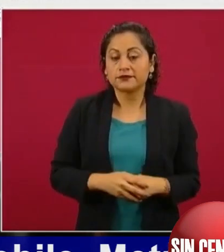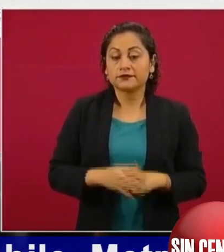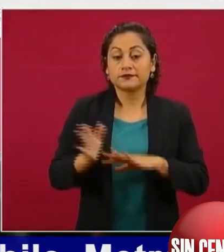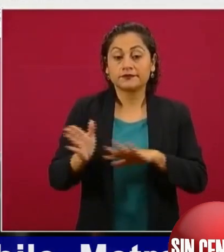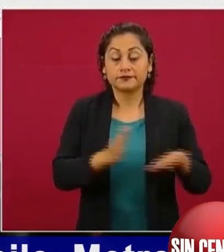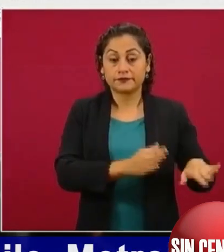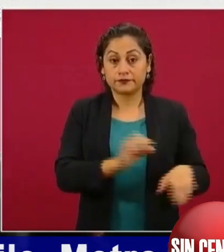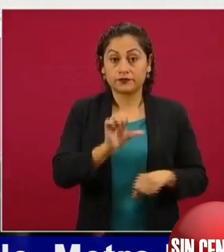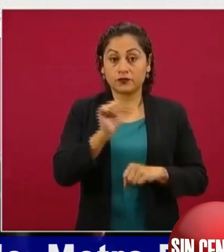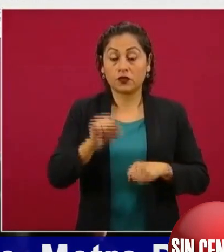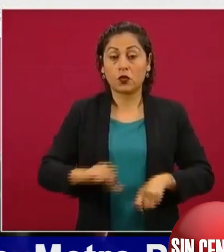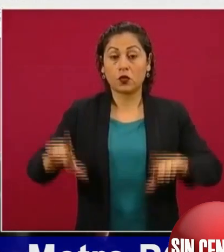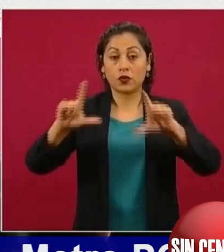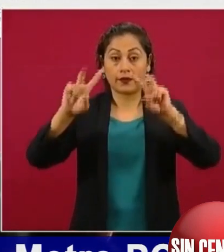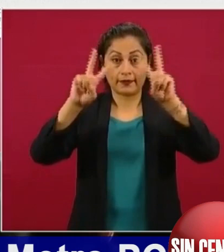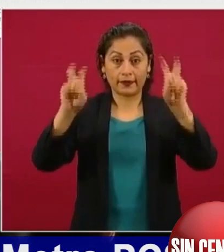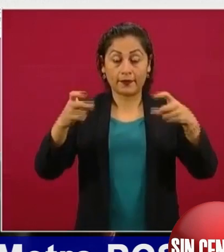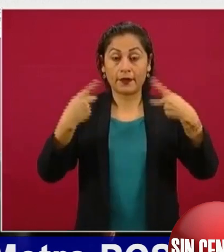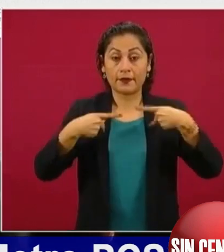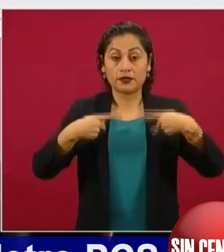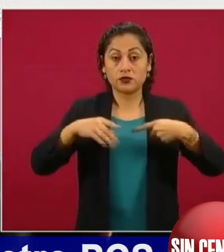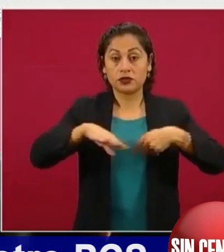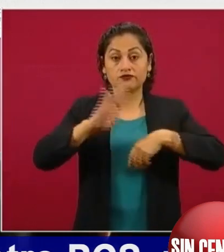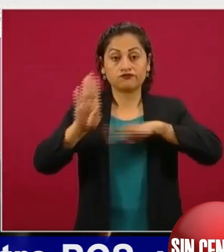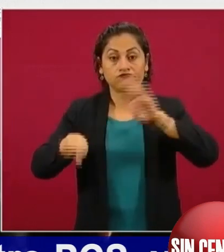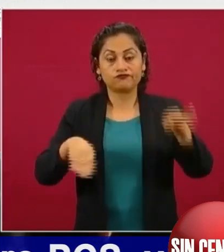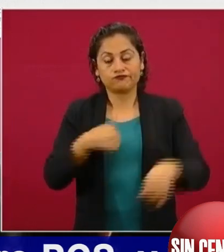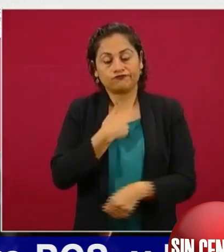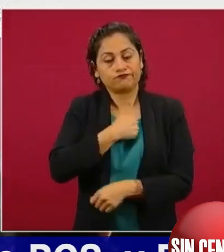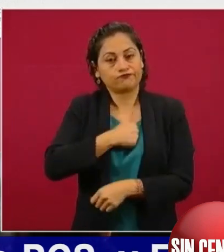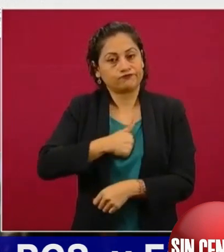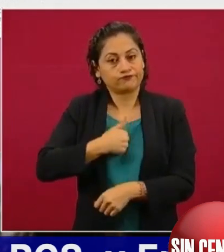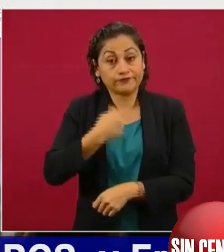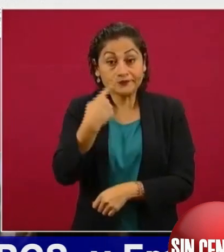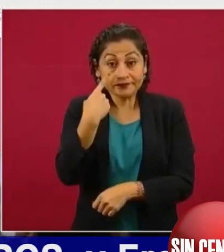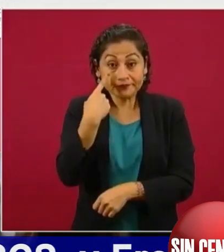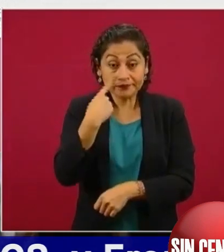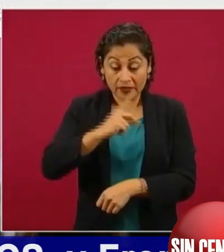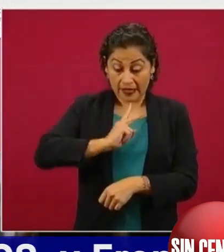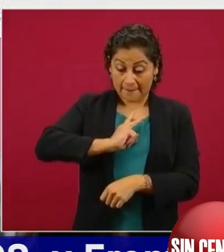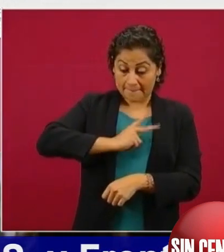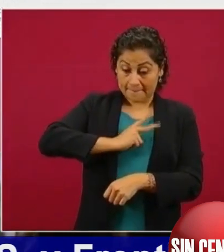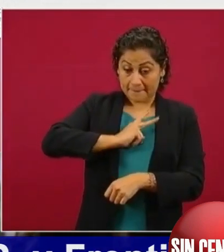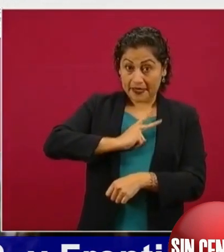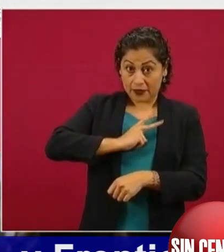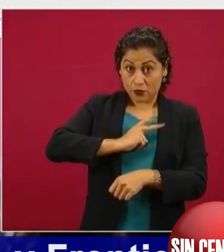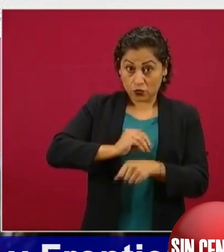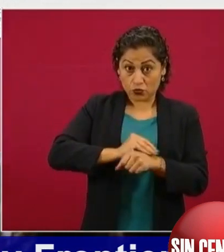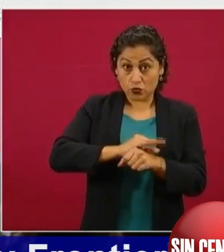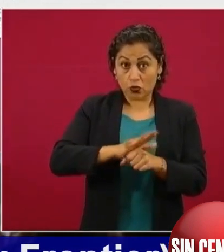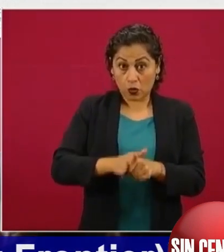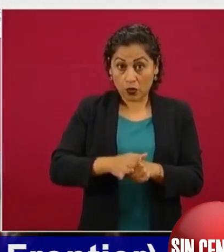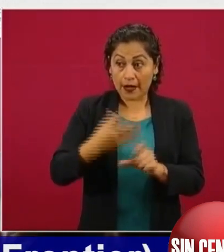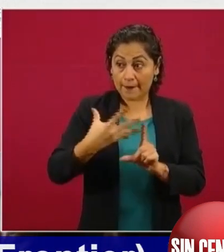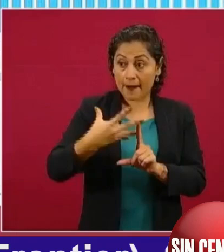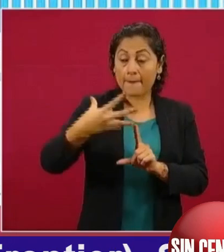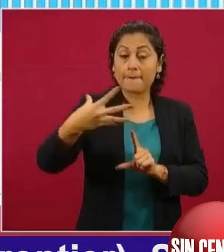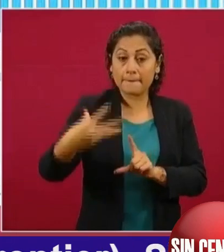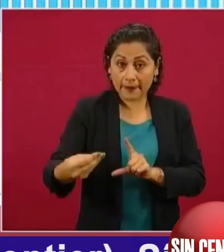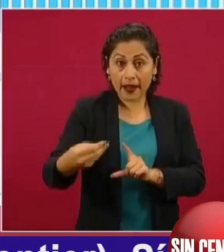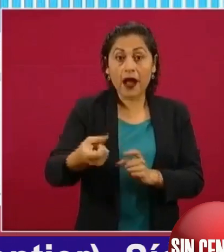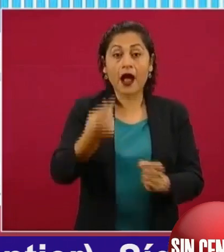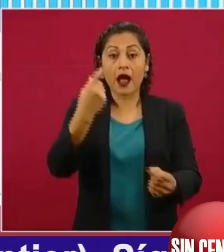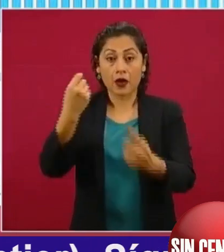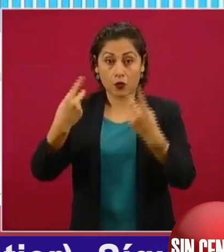muy lamentables defunciones que han ocurrido. Este es un virus letal. Es un virus que tiene la capacidad de causar la muerte en todos